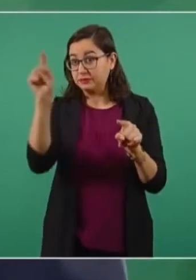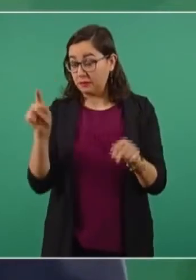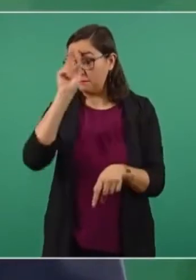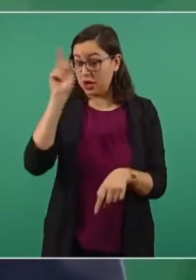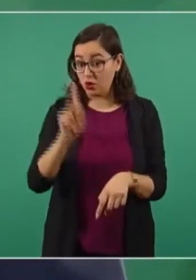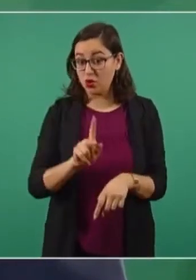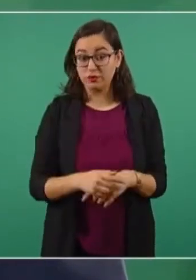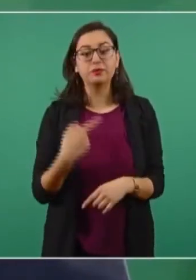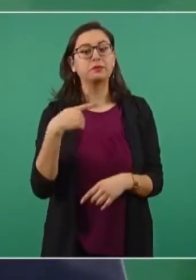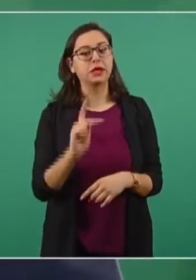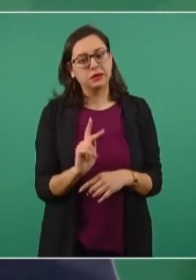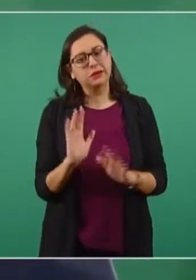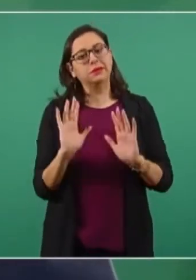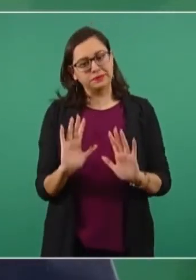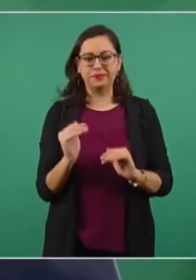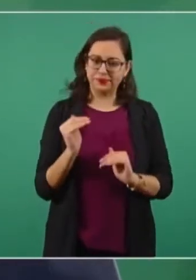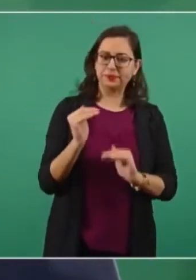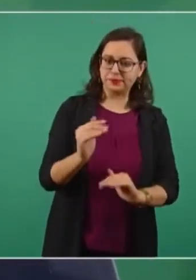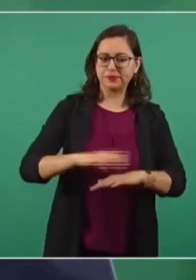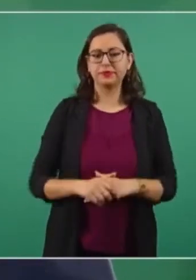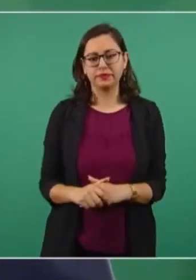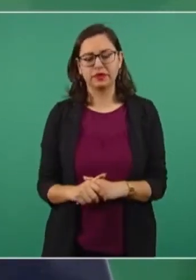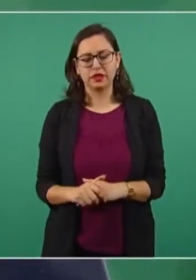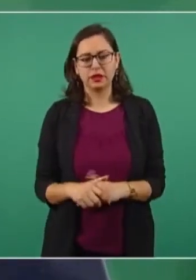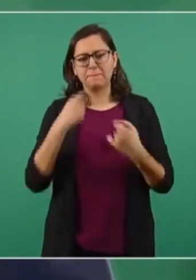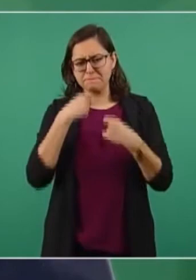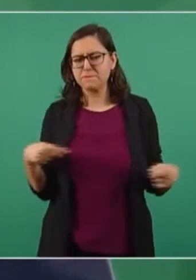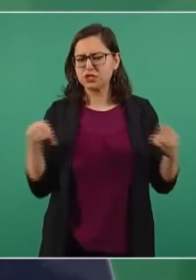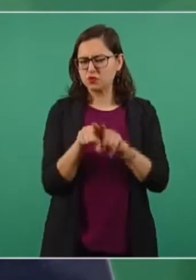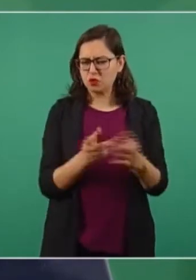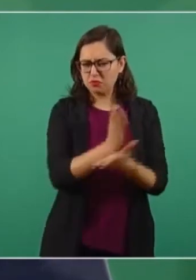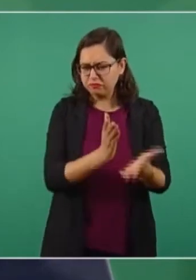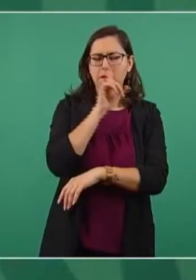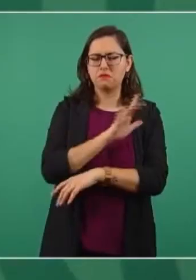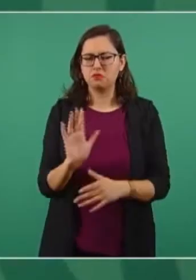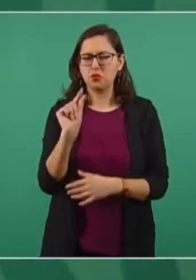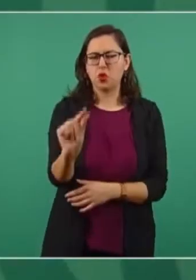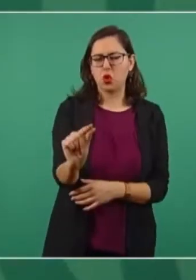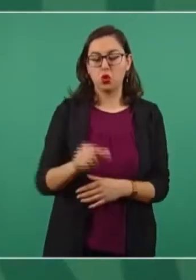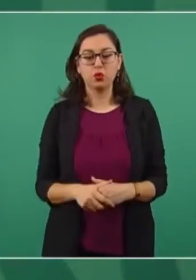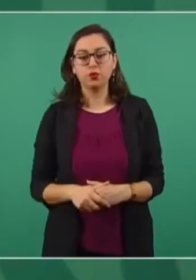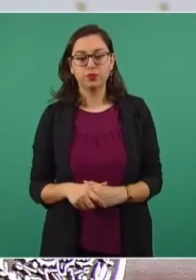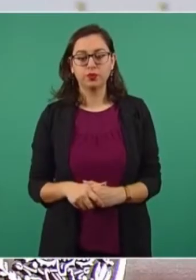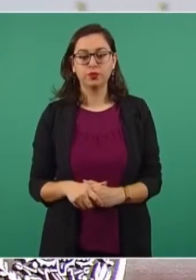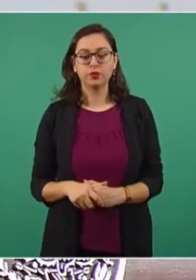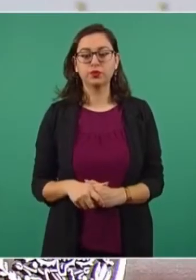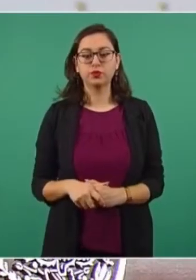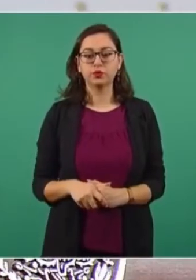raya y tampoco alteraron en lo fundamental los resultados. El viernes, el sábado y el domingo